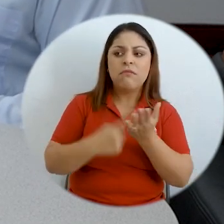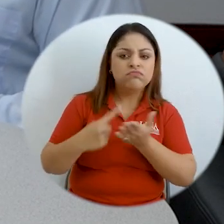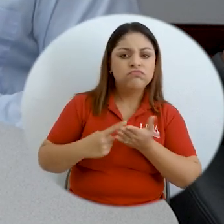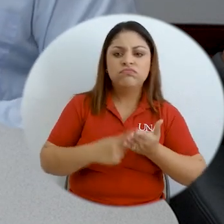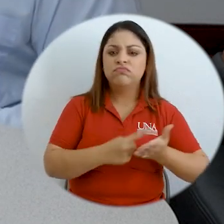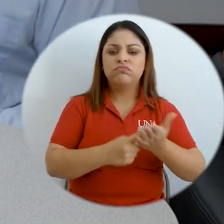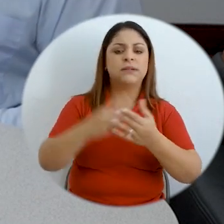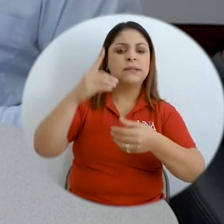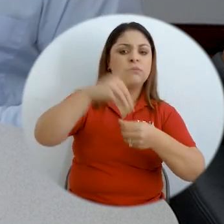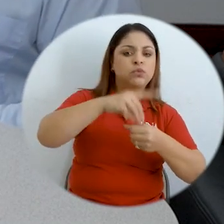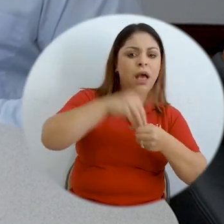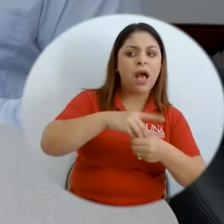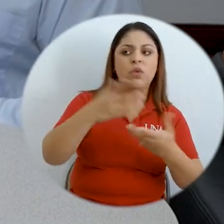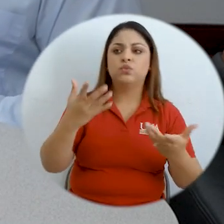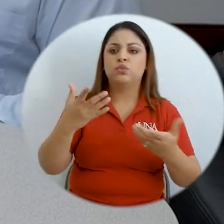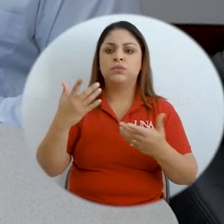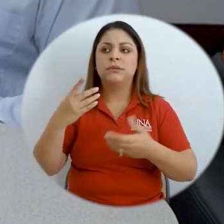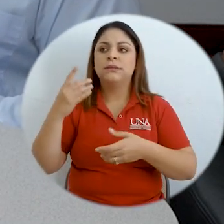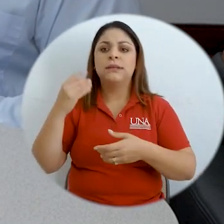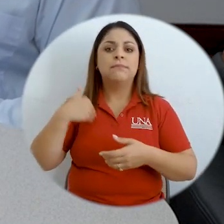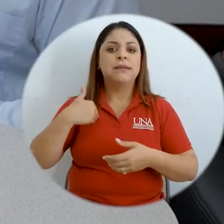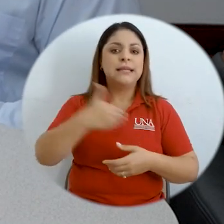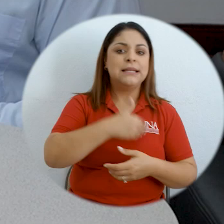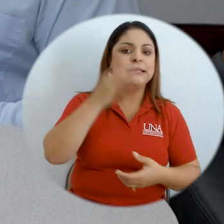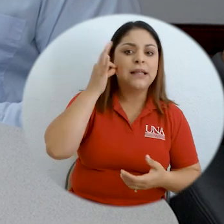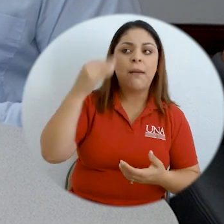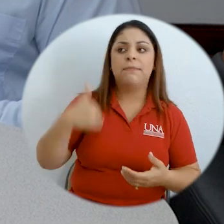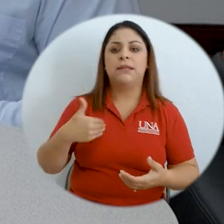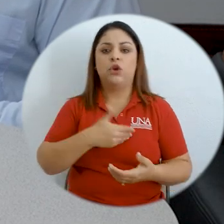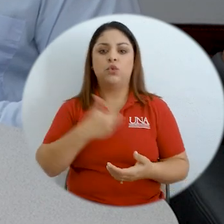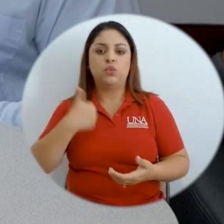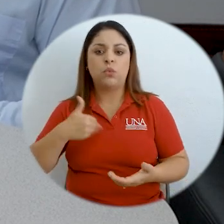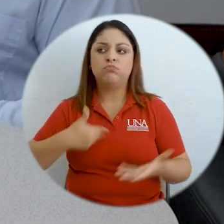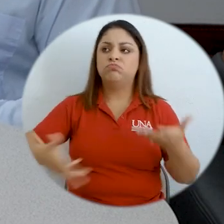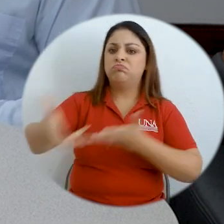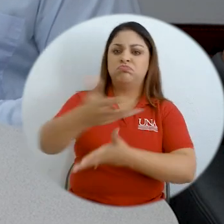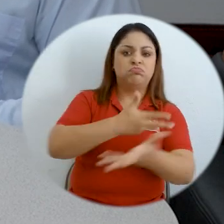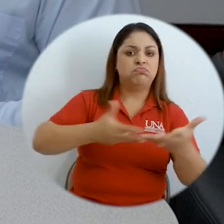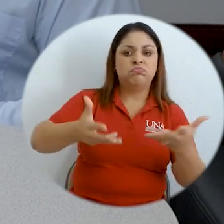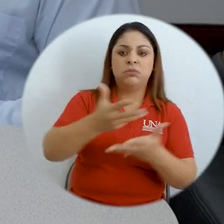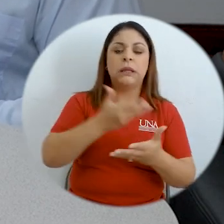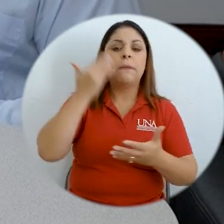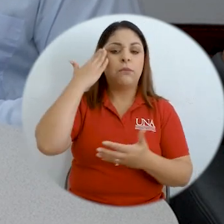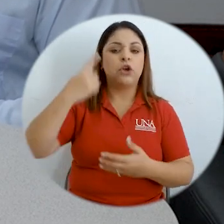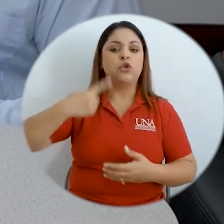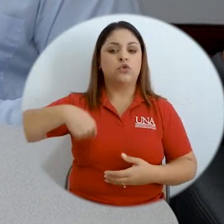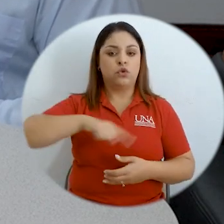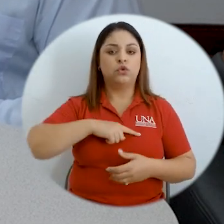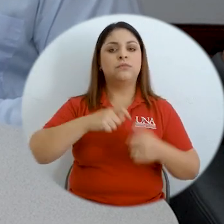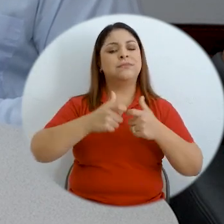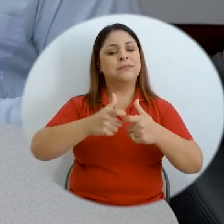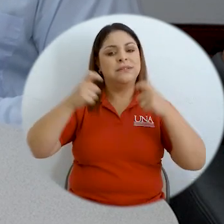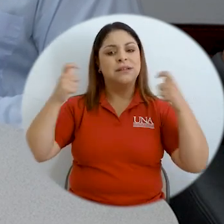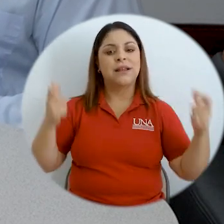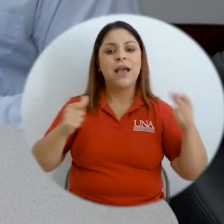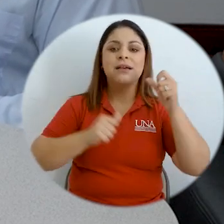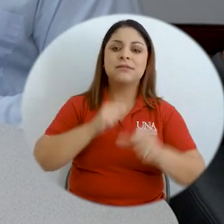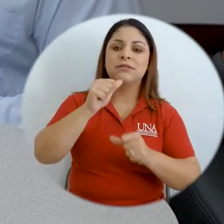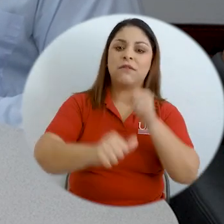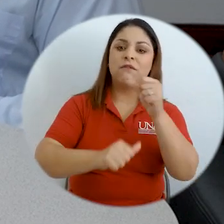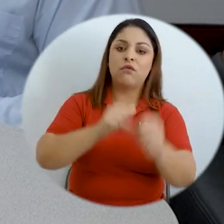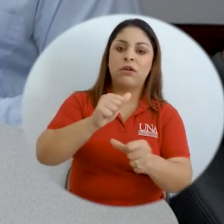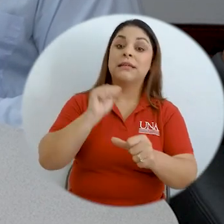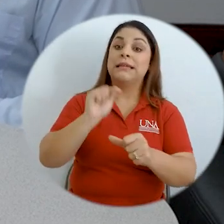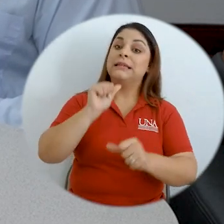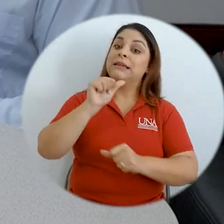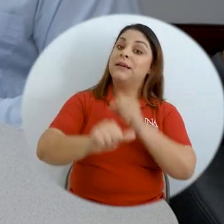debates con diputados, diputadas, con ministros, con la sociedad en general, porque hemos hecho un gran esfuerzo y